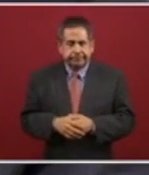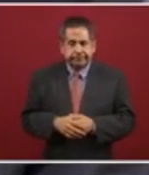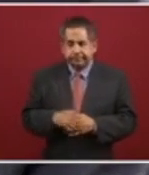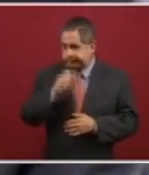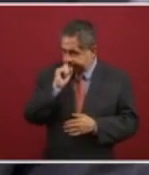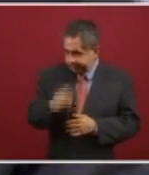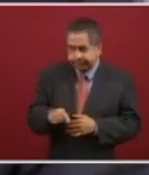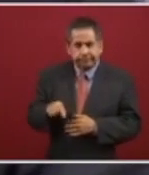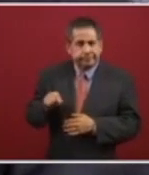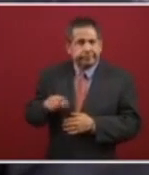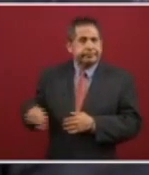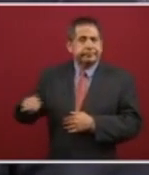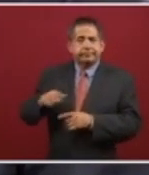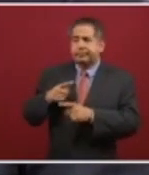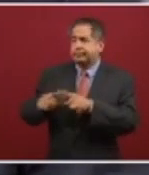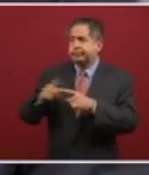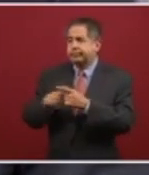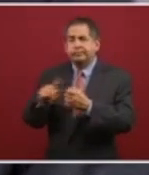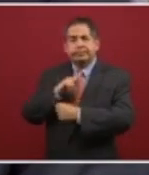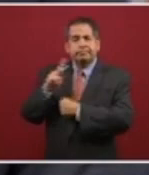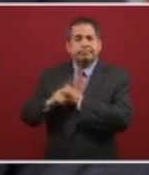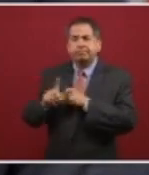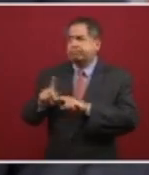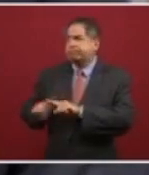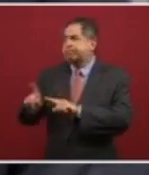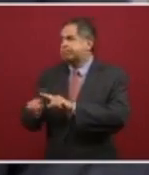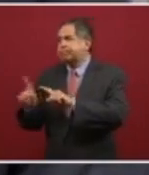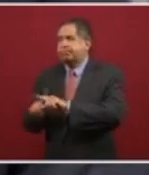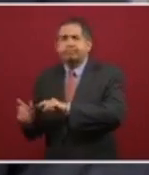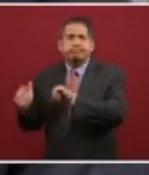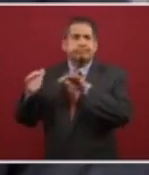sino de todas las nacionalidades.